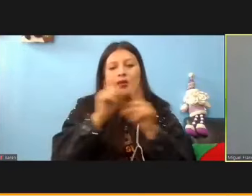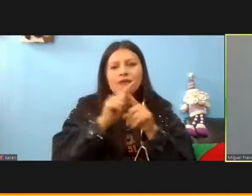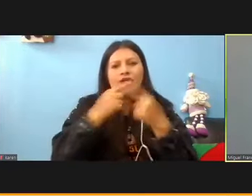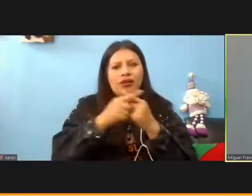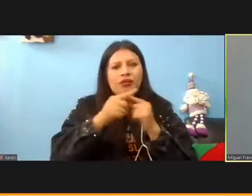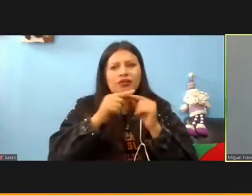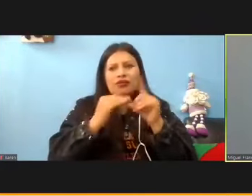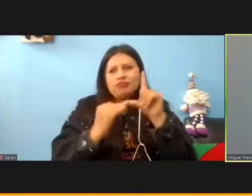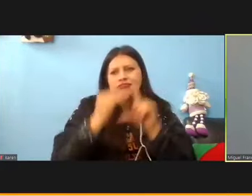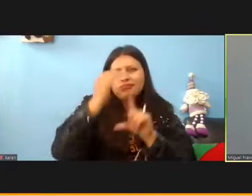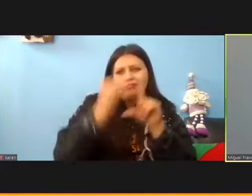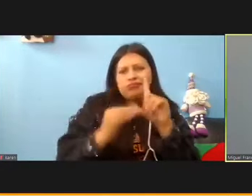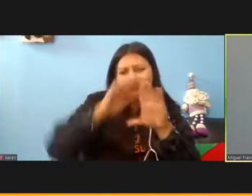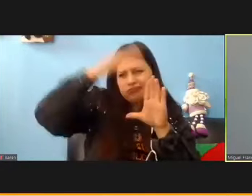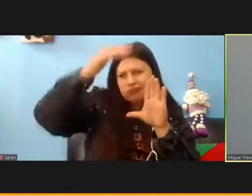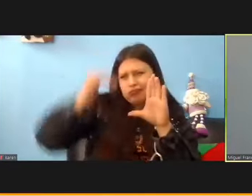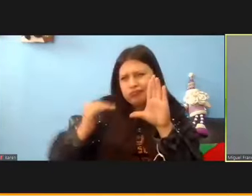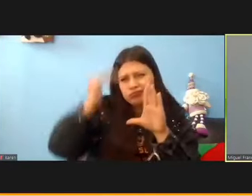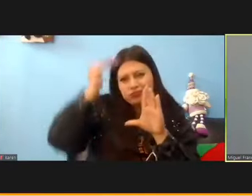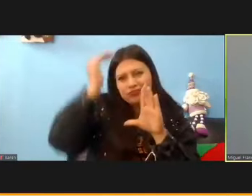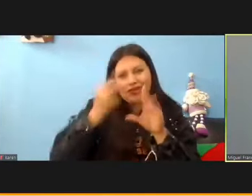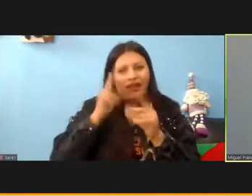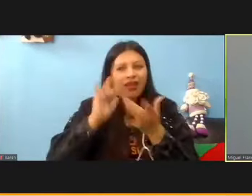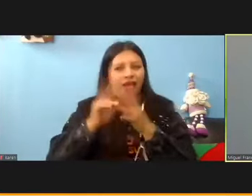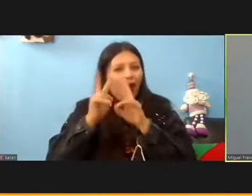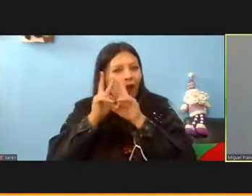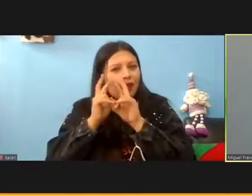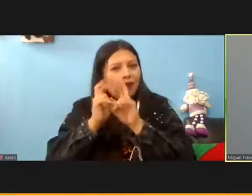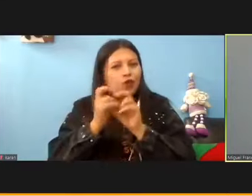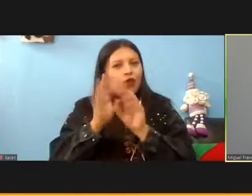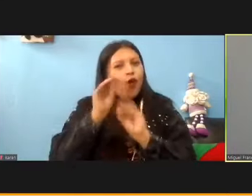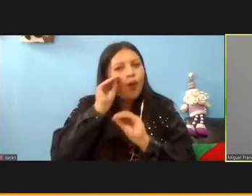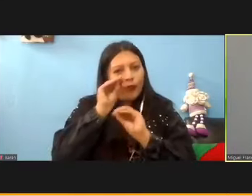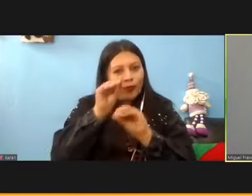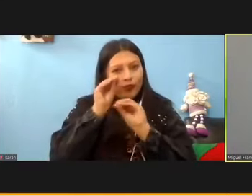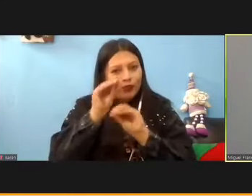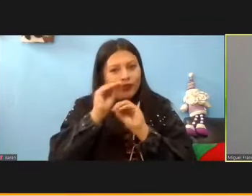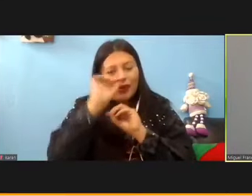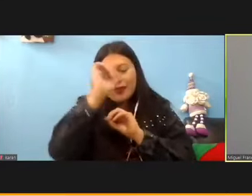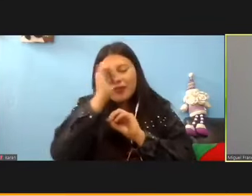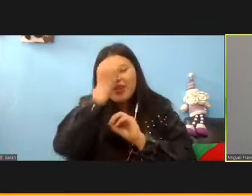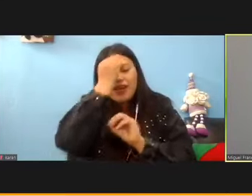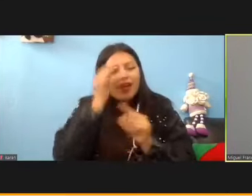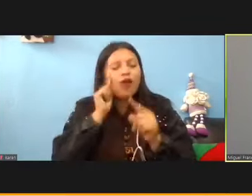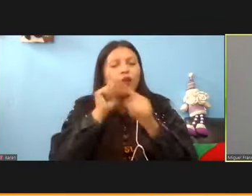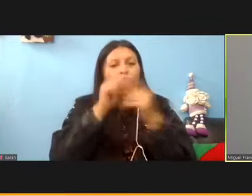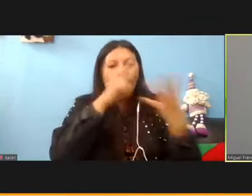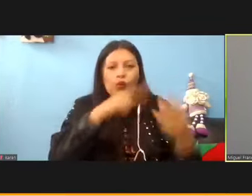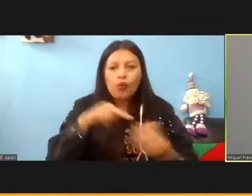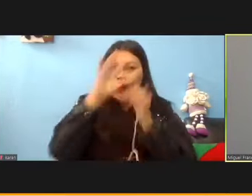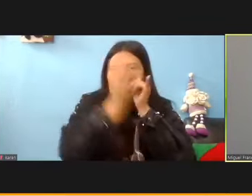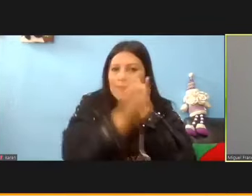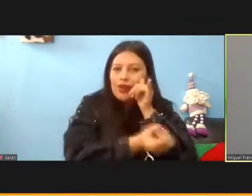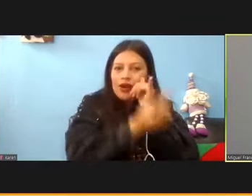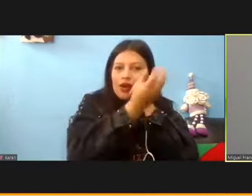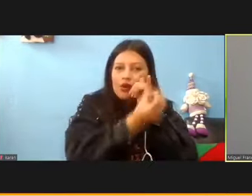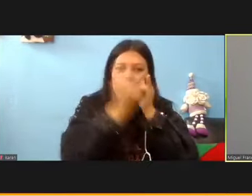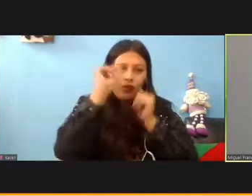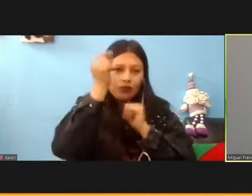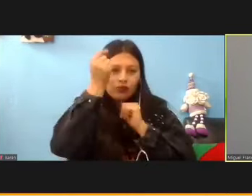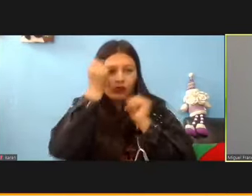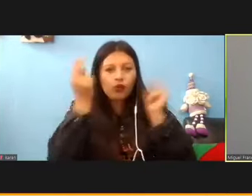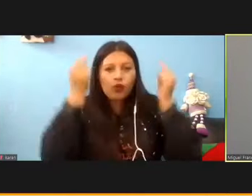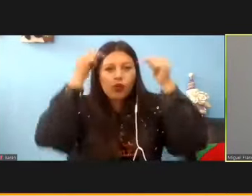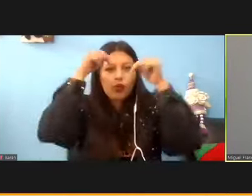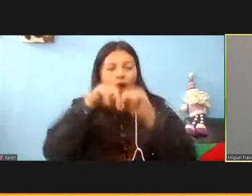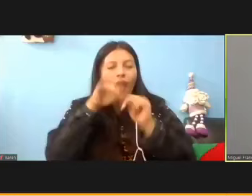las apuestas locales en investigación y formación referidas a la educación y la pedagogía de la memoria. Nos encontramos